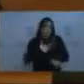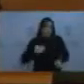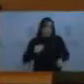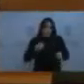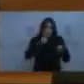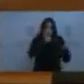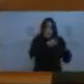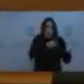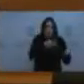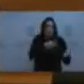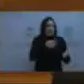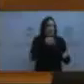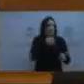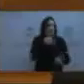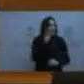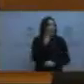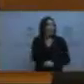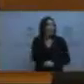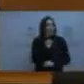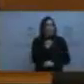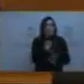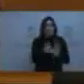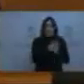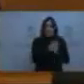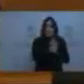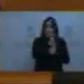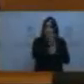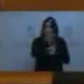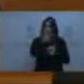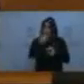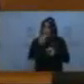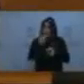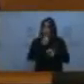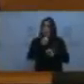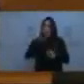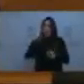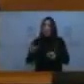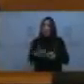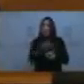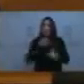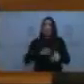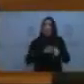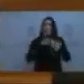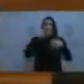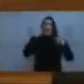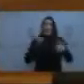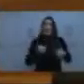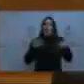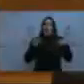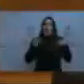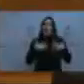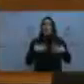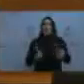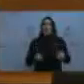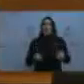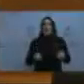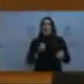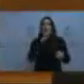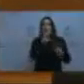ejemplo, las comunidades del Partido Popular que aplican esta no tienen decretos, tienen